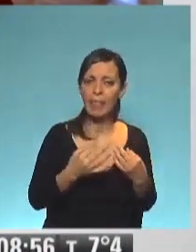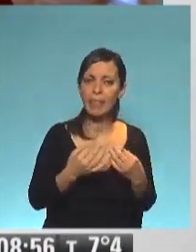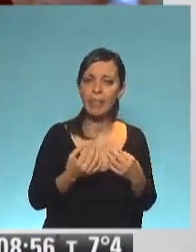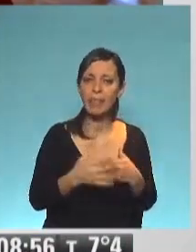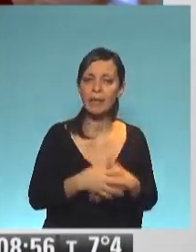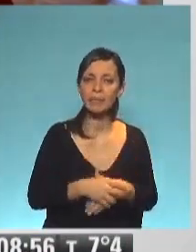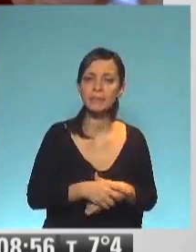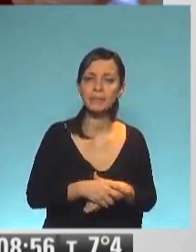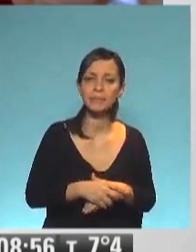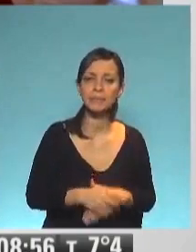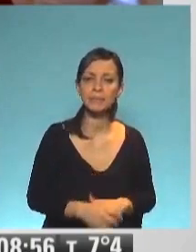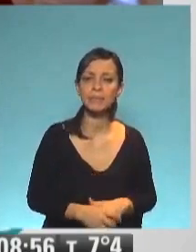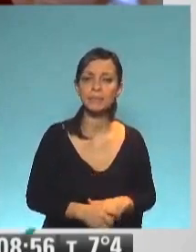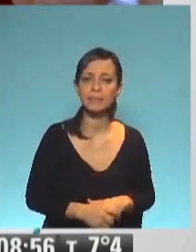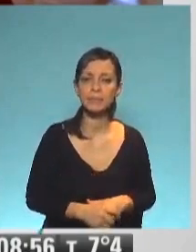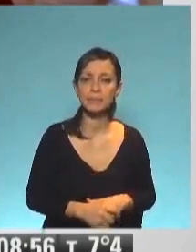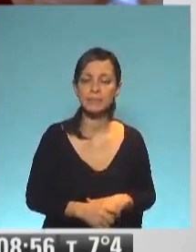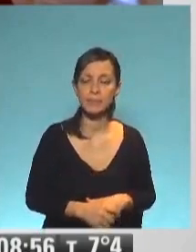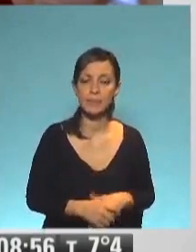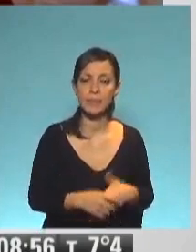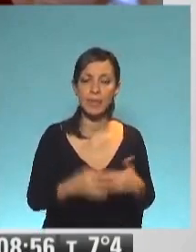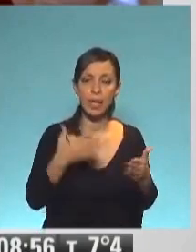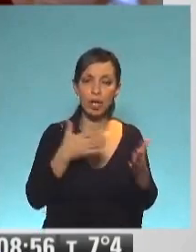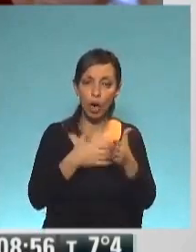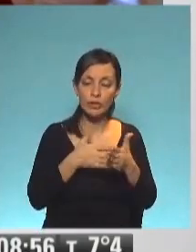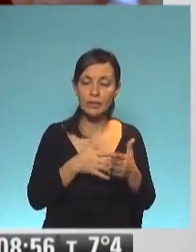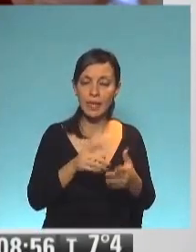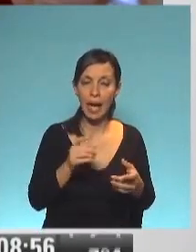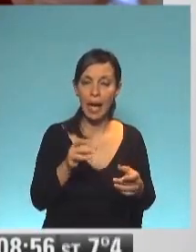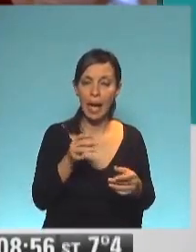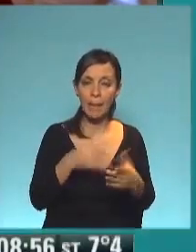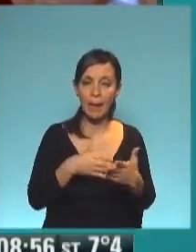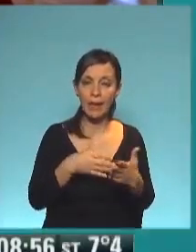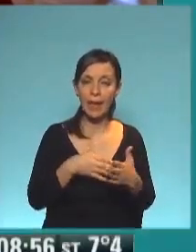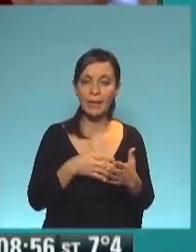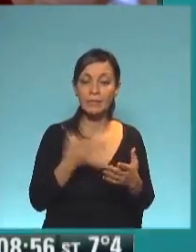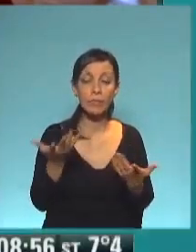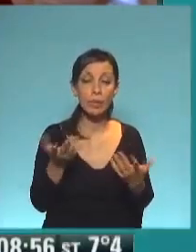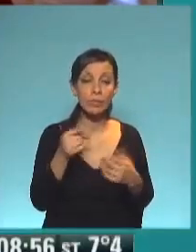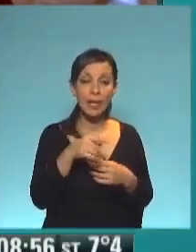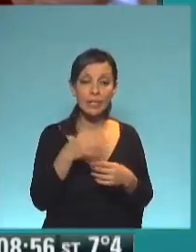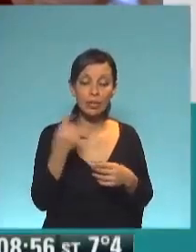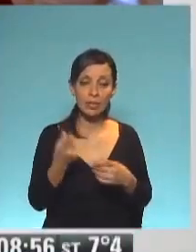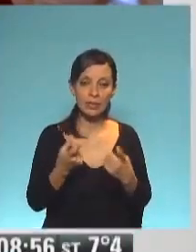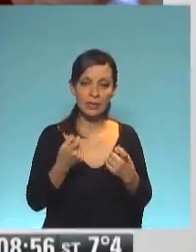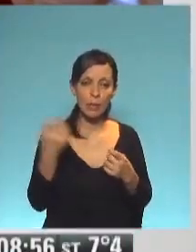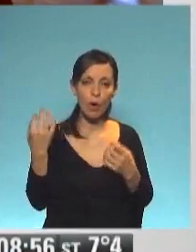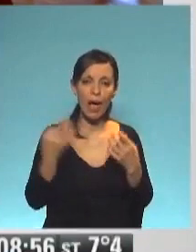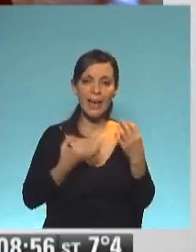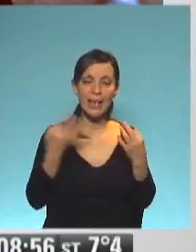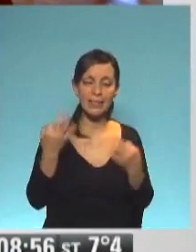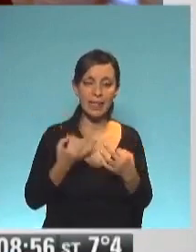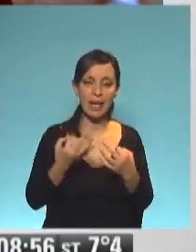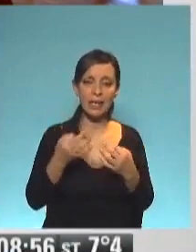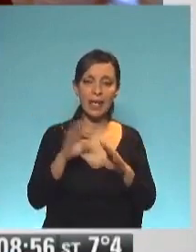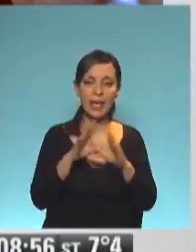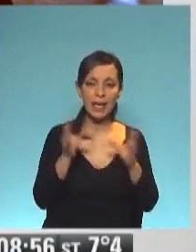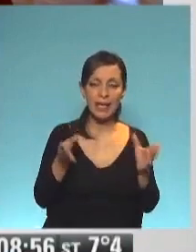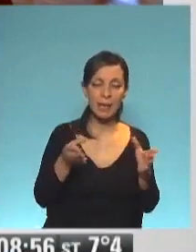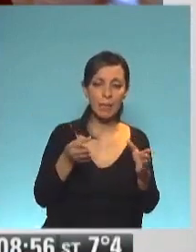como barrera del virus? Bueno, de eso se trata, de analizar tanto equipos